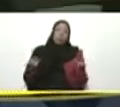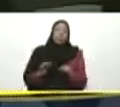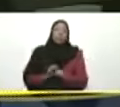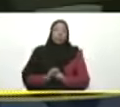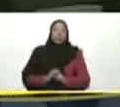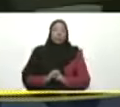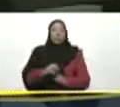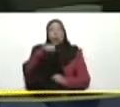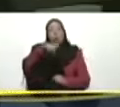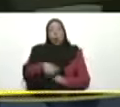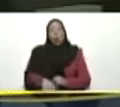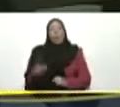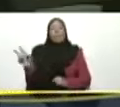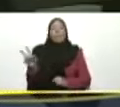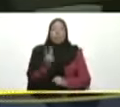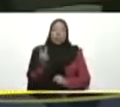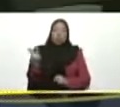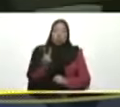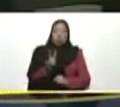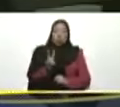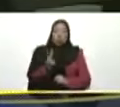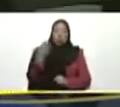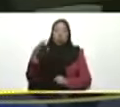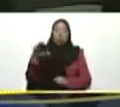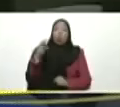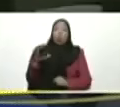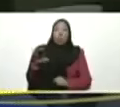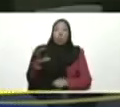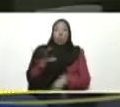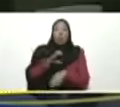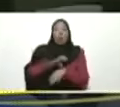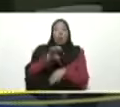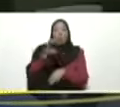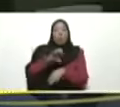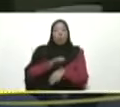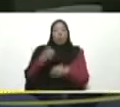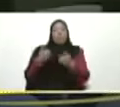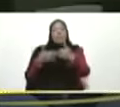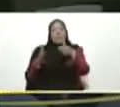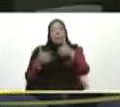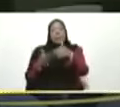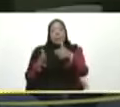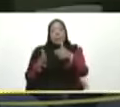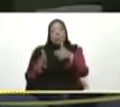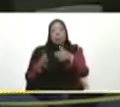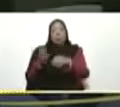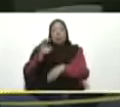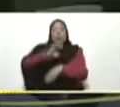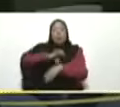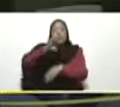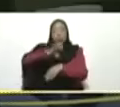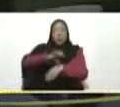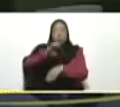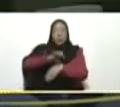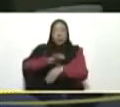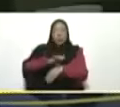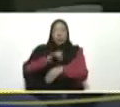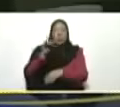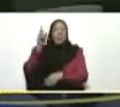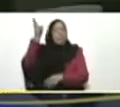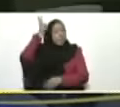de lo que hoy es Venezuela, Colombia, Panamá, Ecuador,